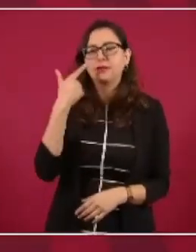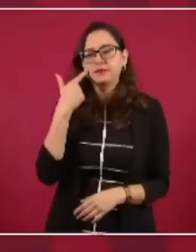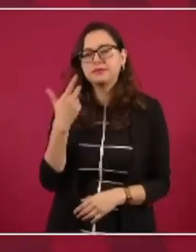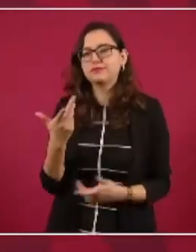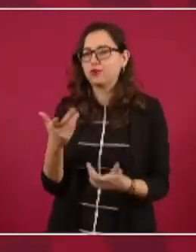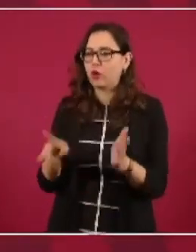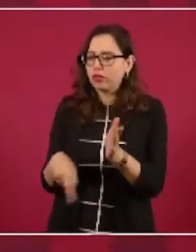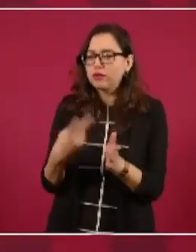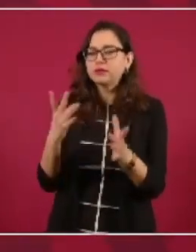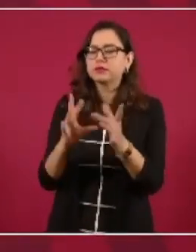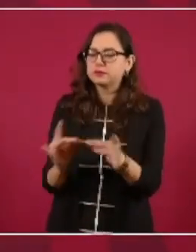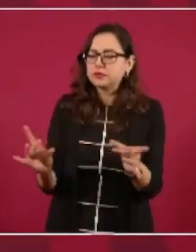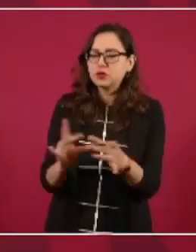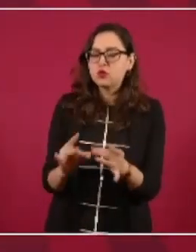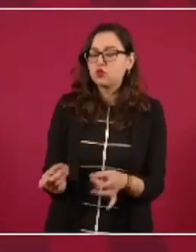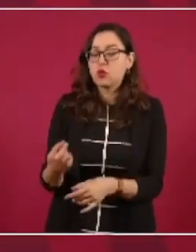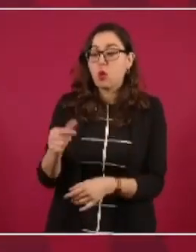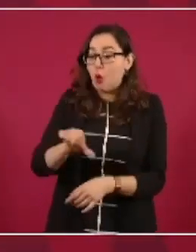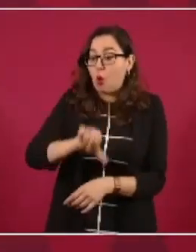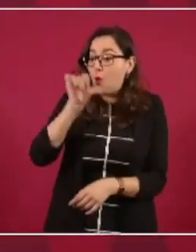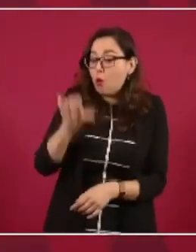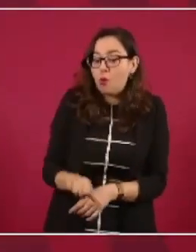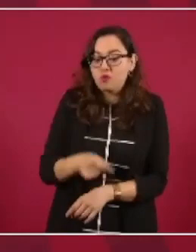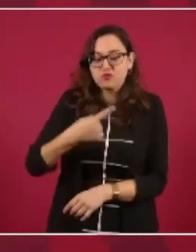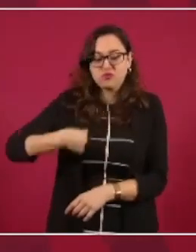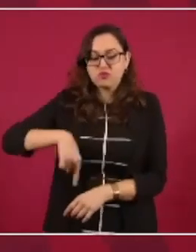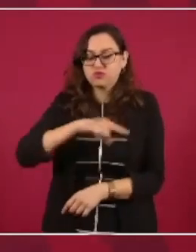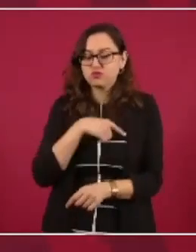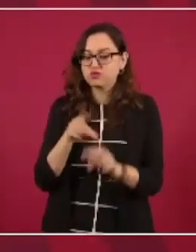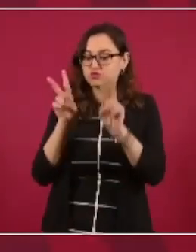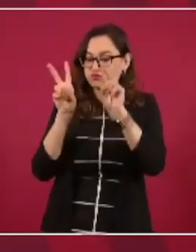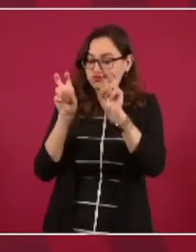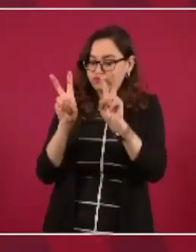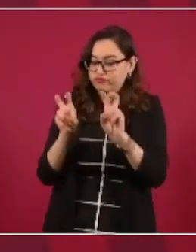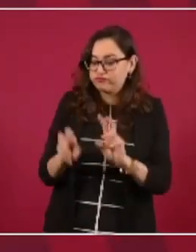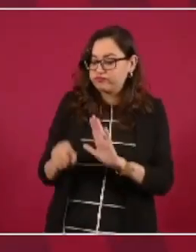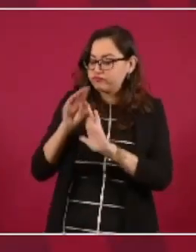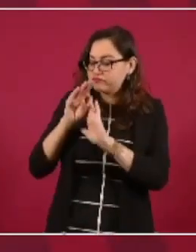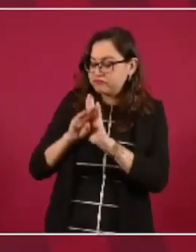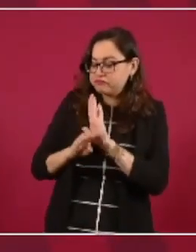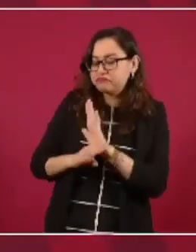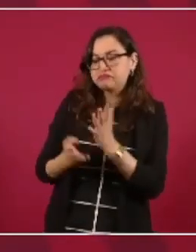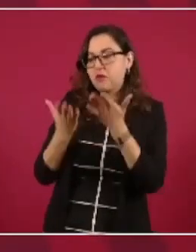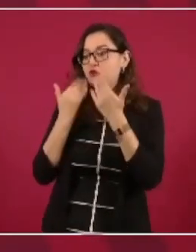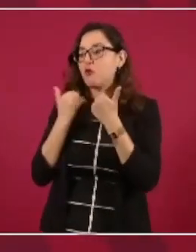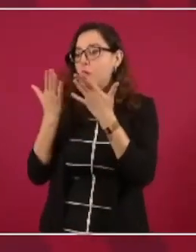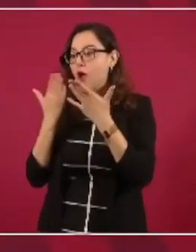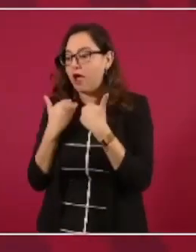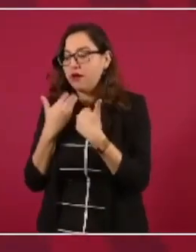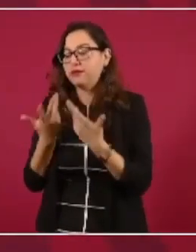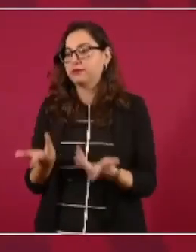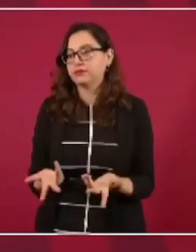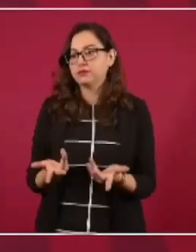cabo los gobiernos de Canadá, de Estados Unidos, de México.